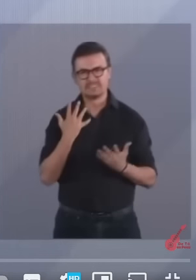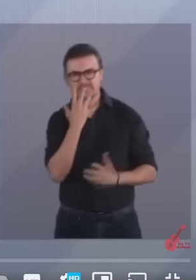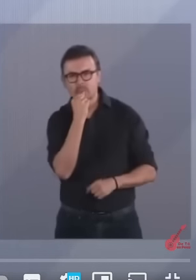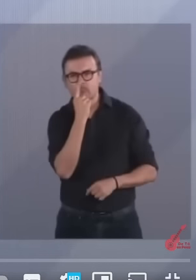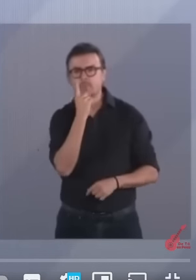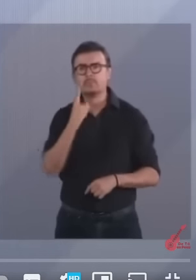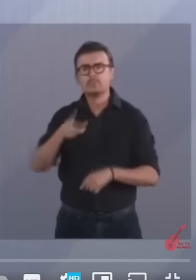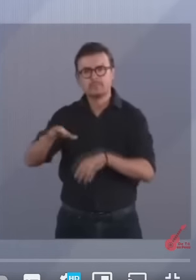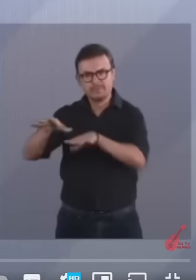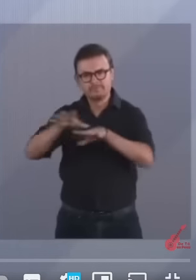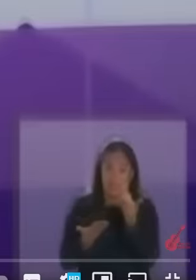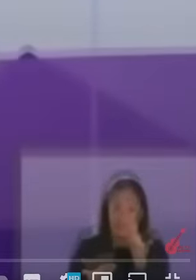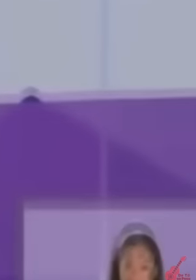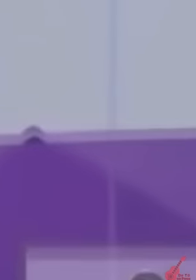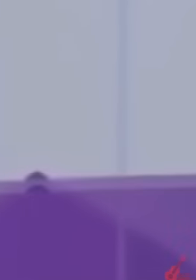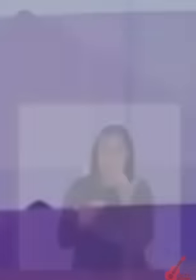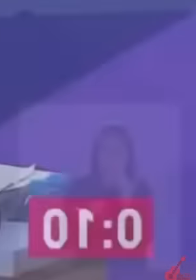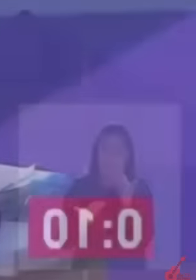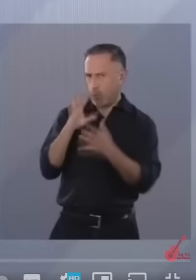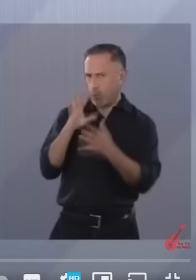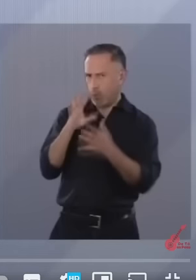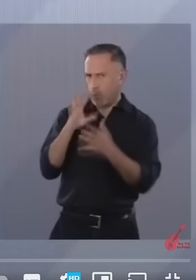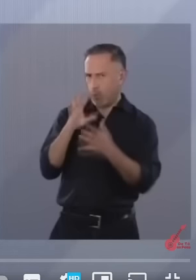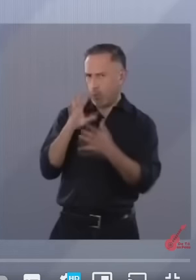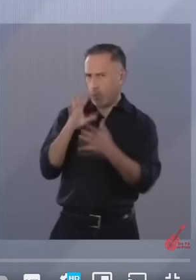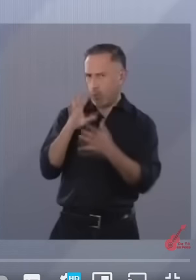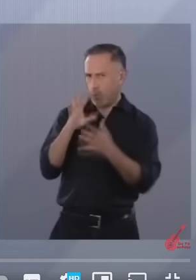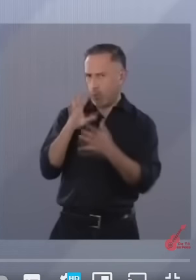50 años que no se actualiza nunca.